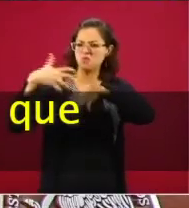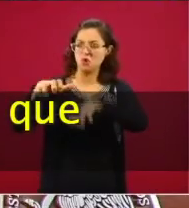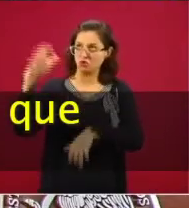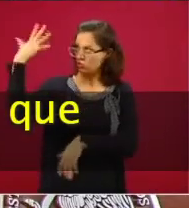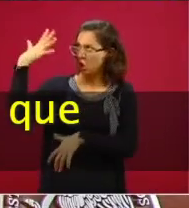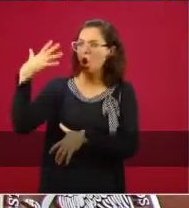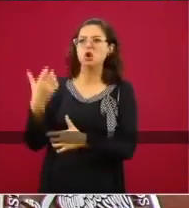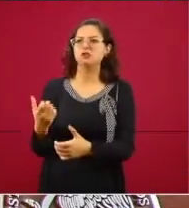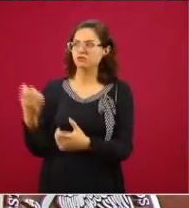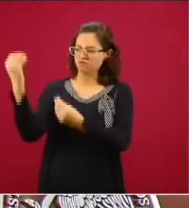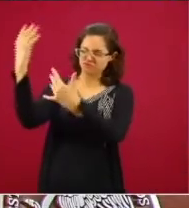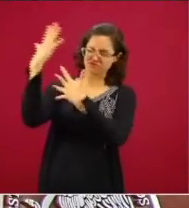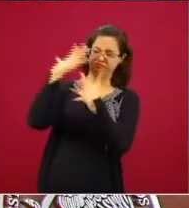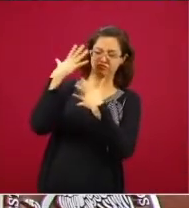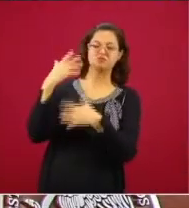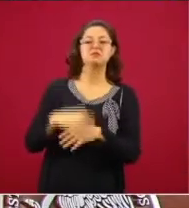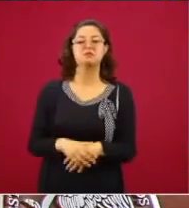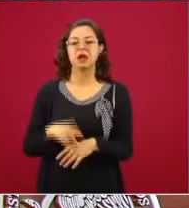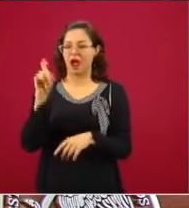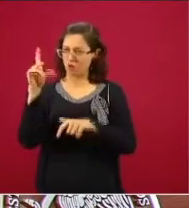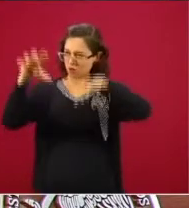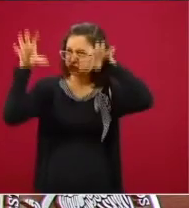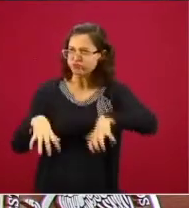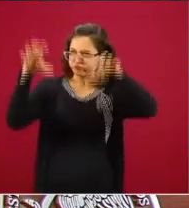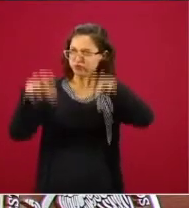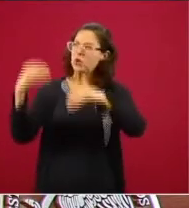sol, que se mojen.